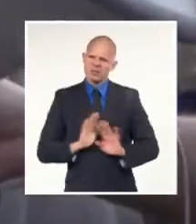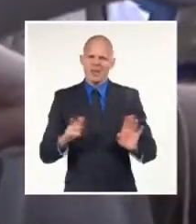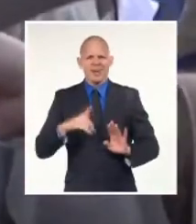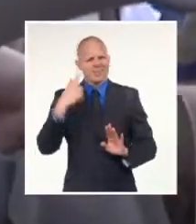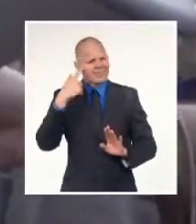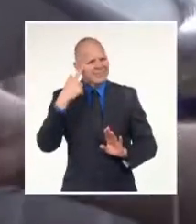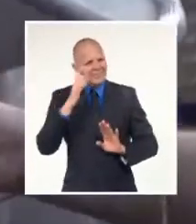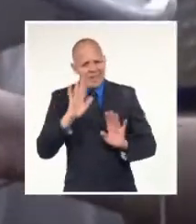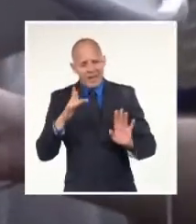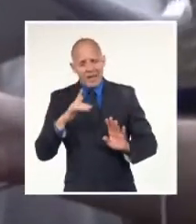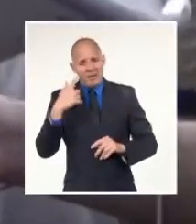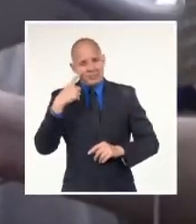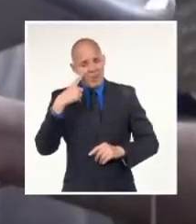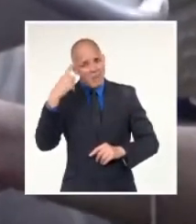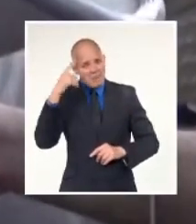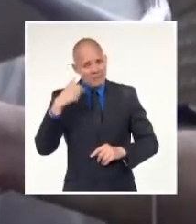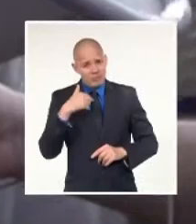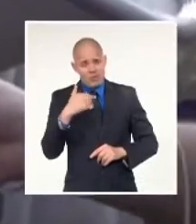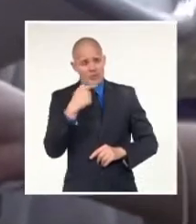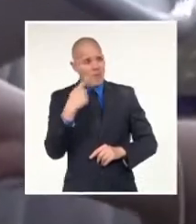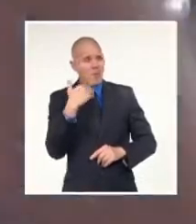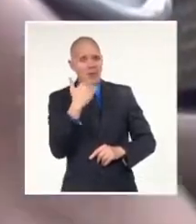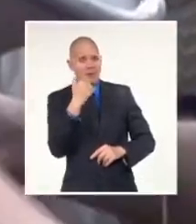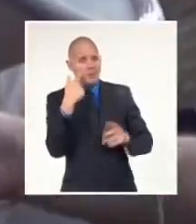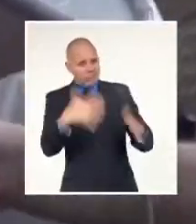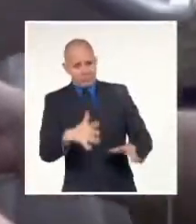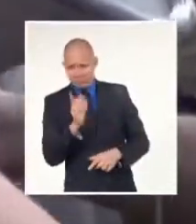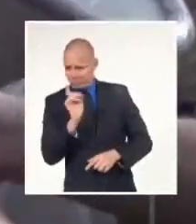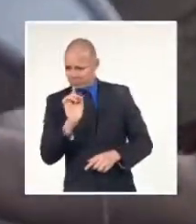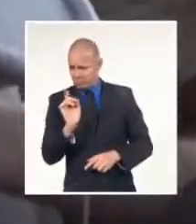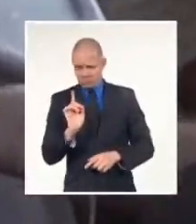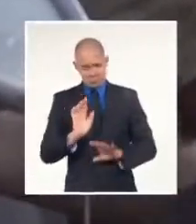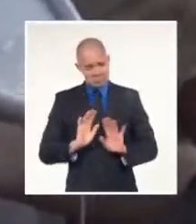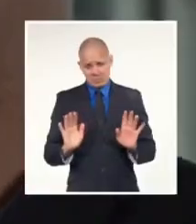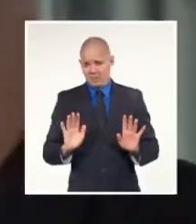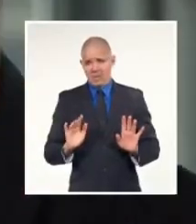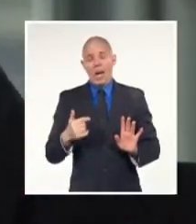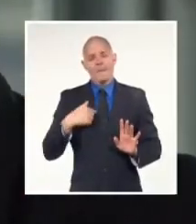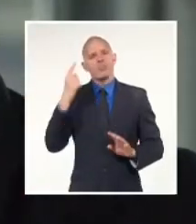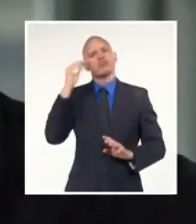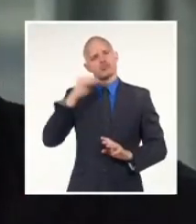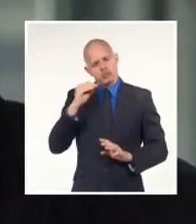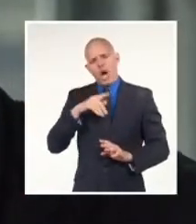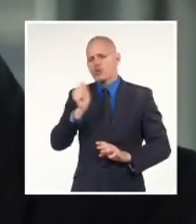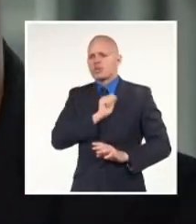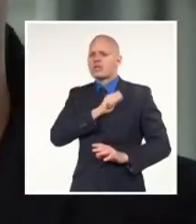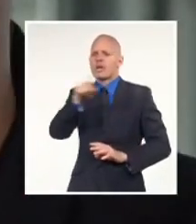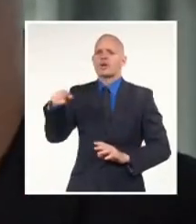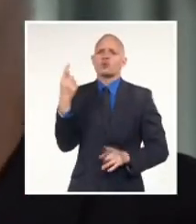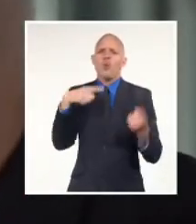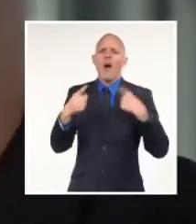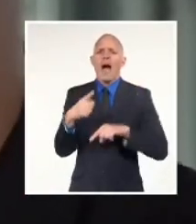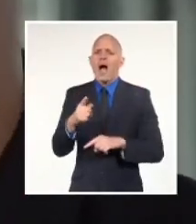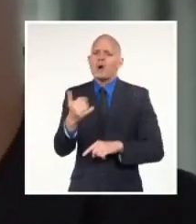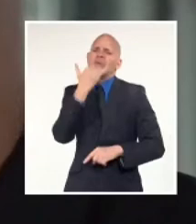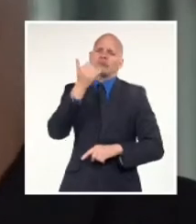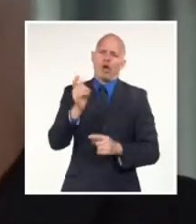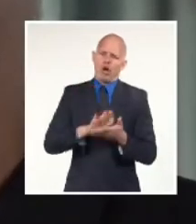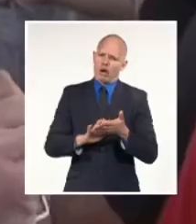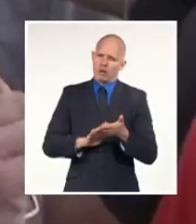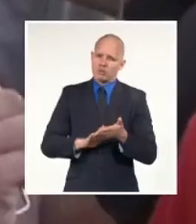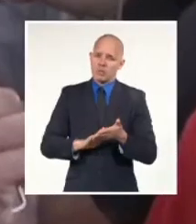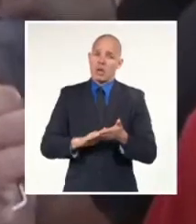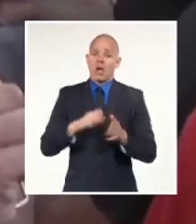está hablando no le teme miedo ni al diablo. Pero me importa mi gente. Alguien le dio un altoparlante y de momento todos los estudiantes